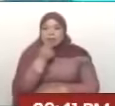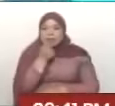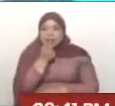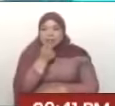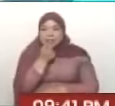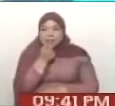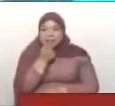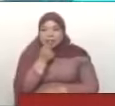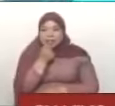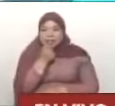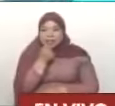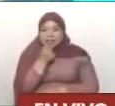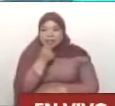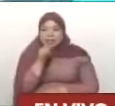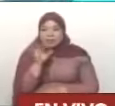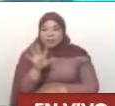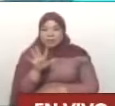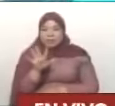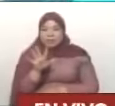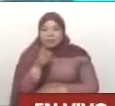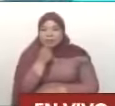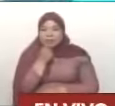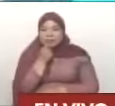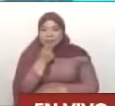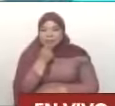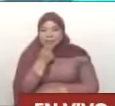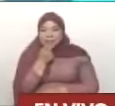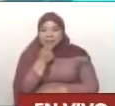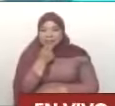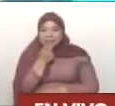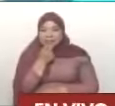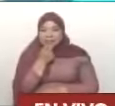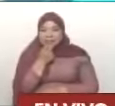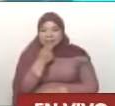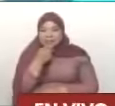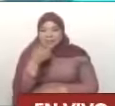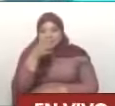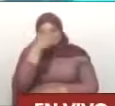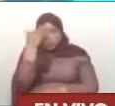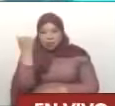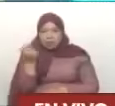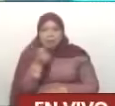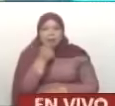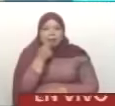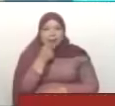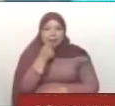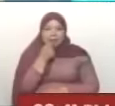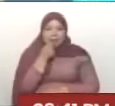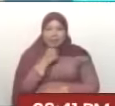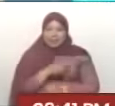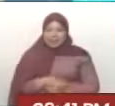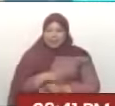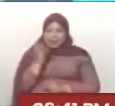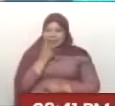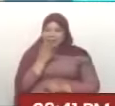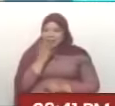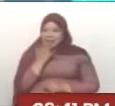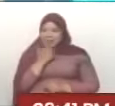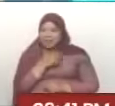Ah, béisbol file. Todo el tiempo no voy a Nueva York y se le olvida uno el inglés.